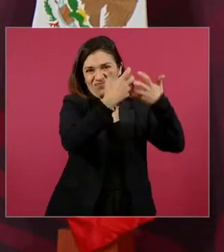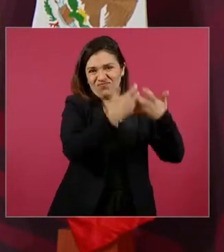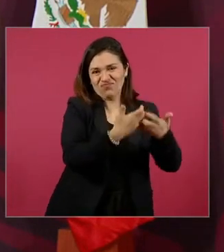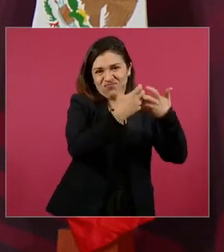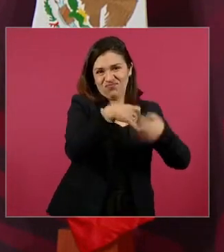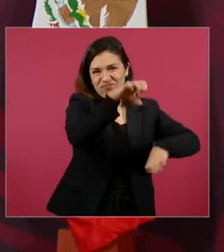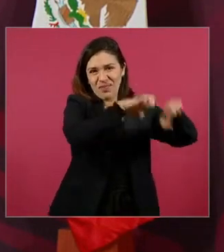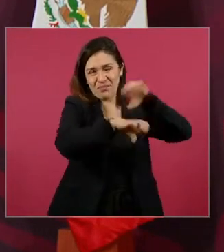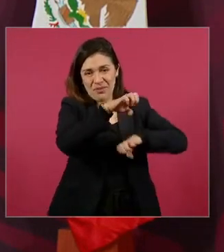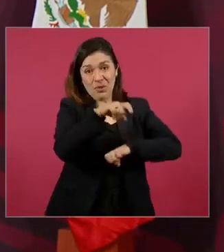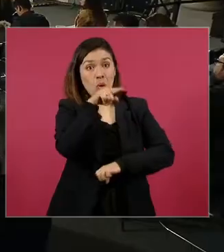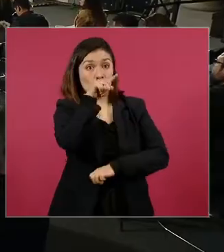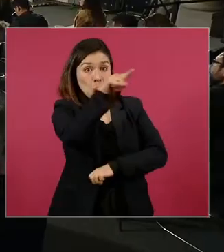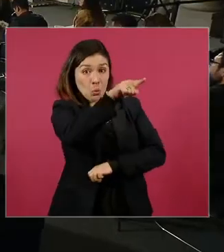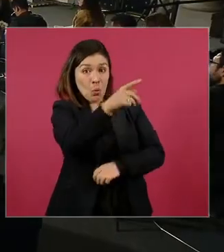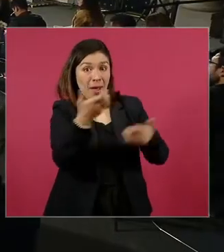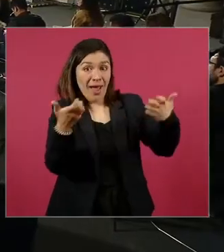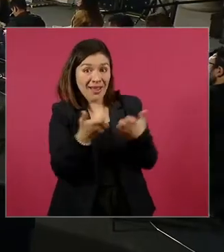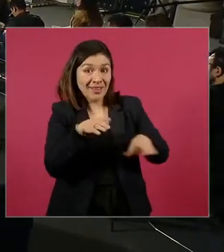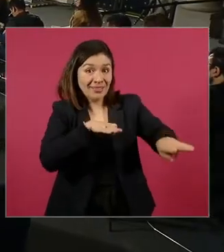en las que trabajas